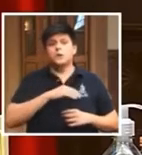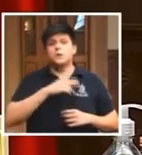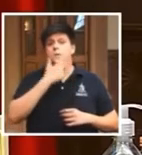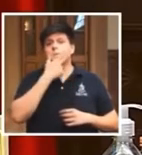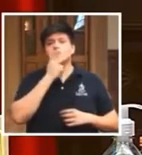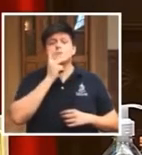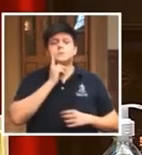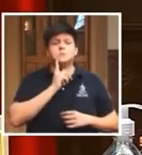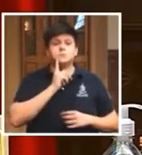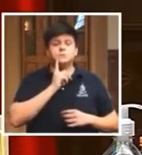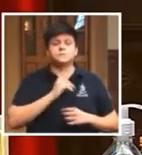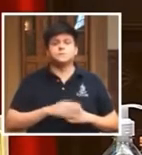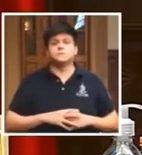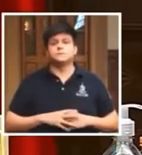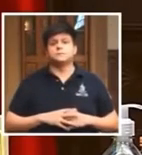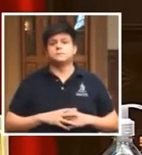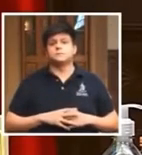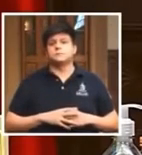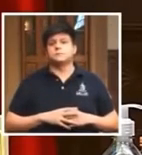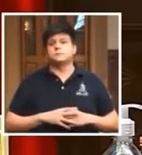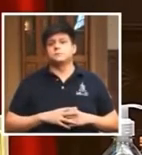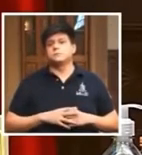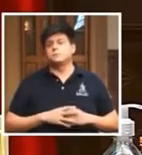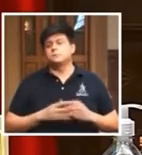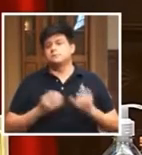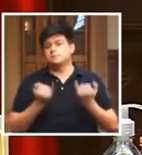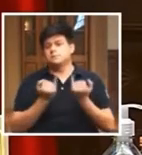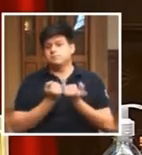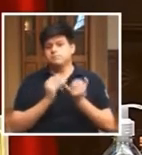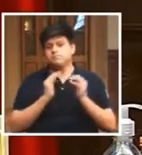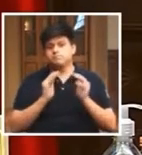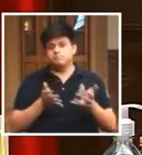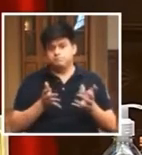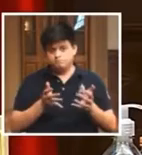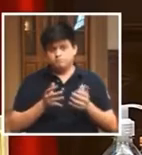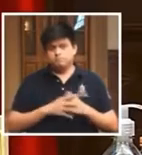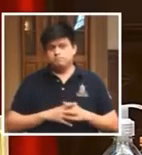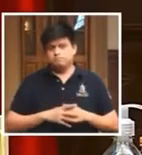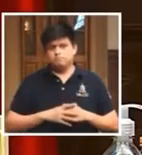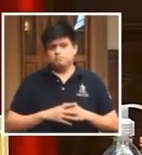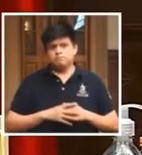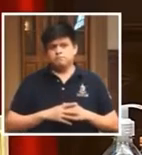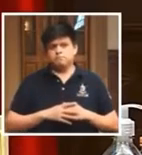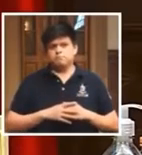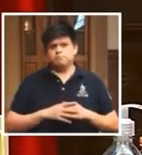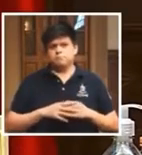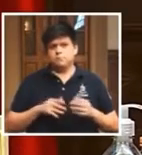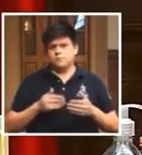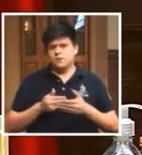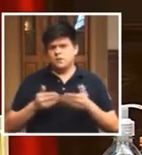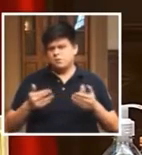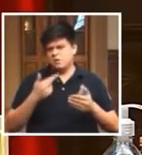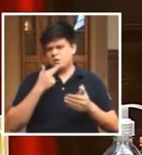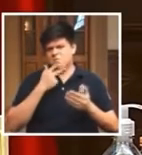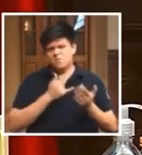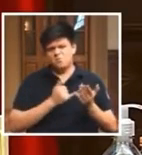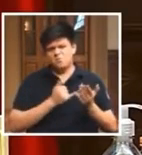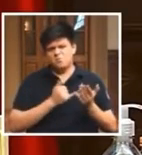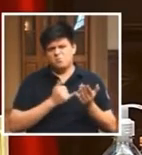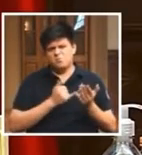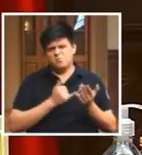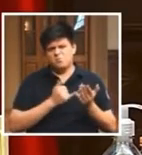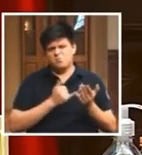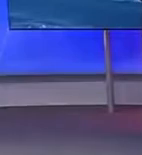alumnas, y que han migrado a clases a distancia.